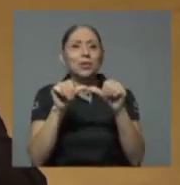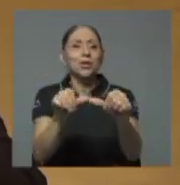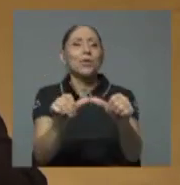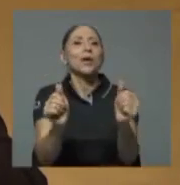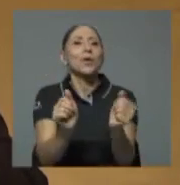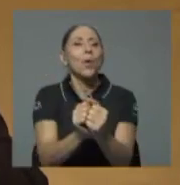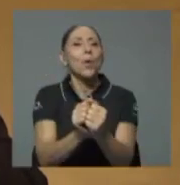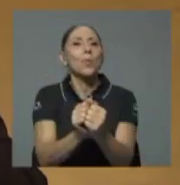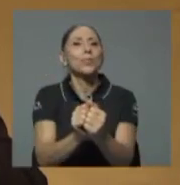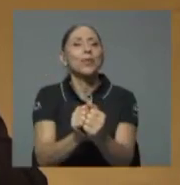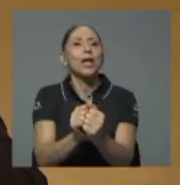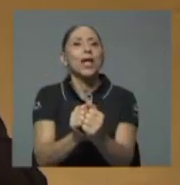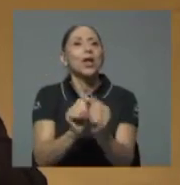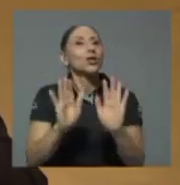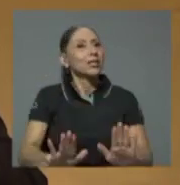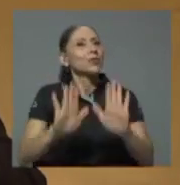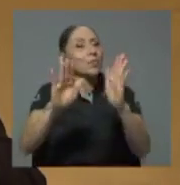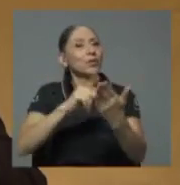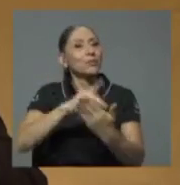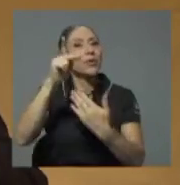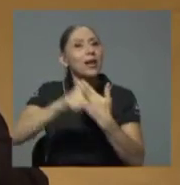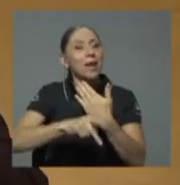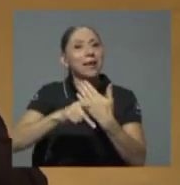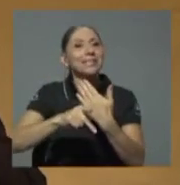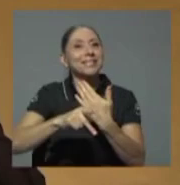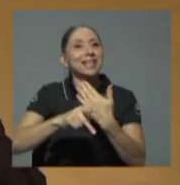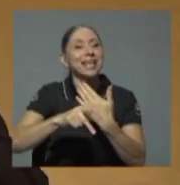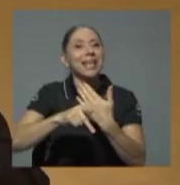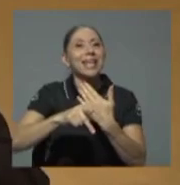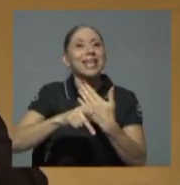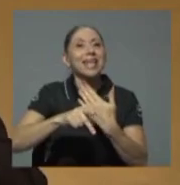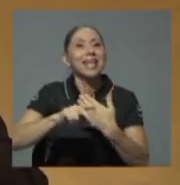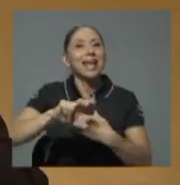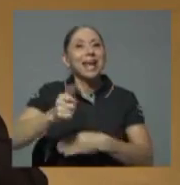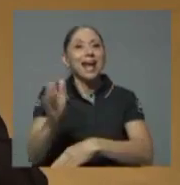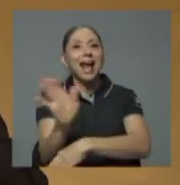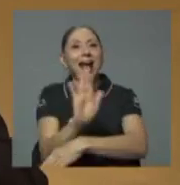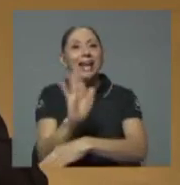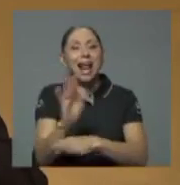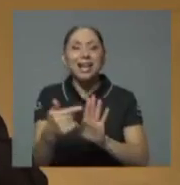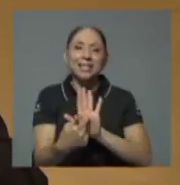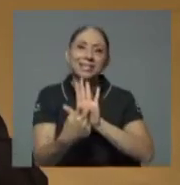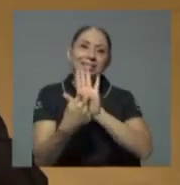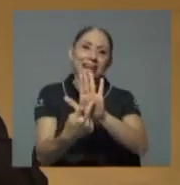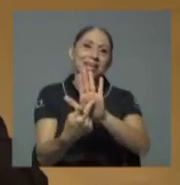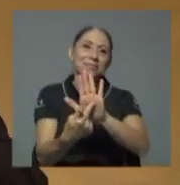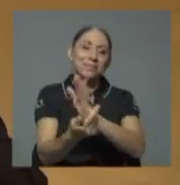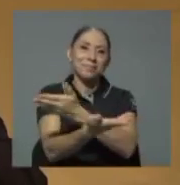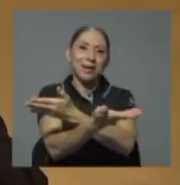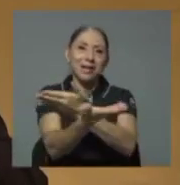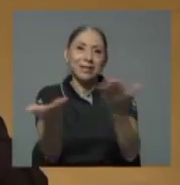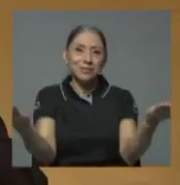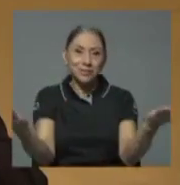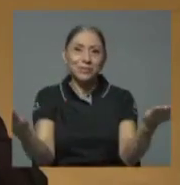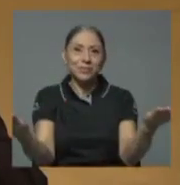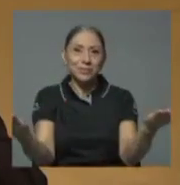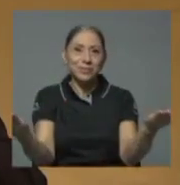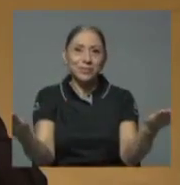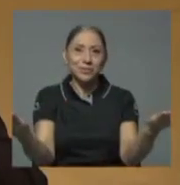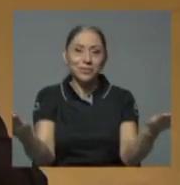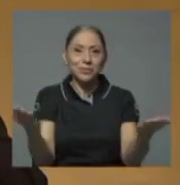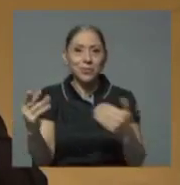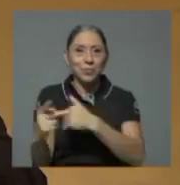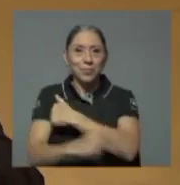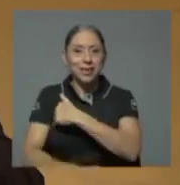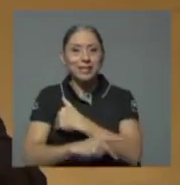con los estupendos programas que el canal tiene para todo el